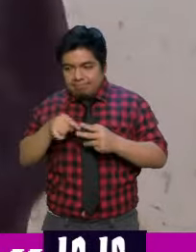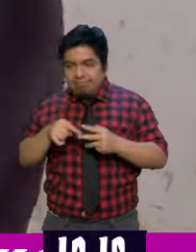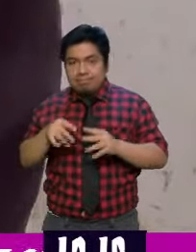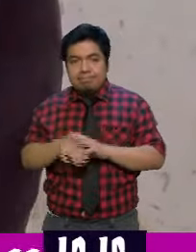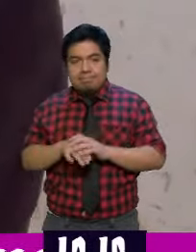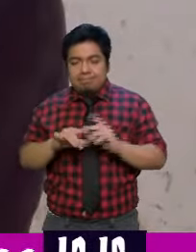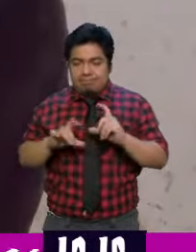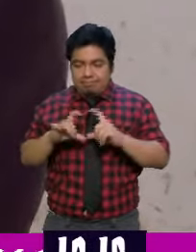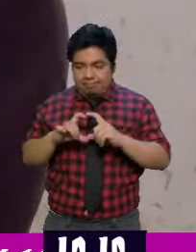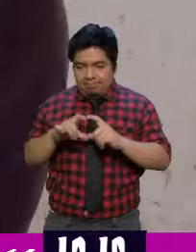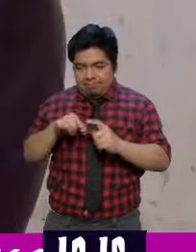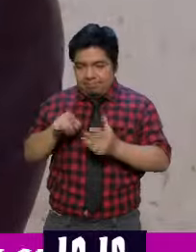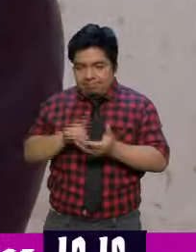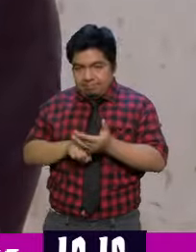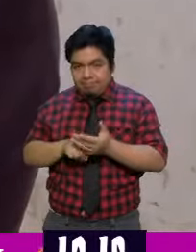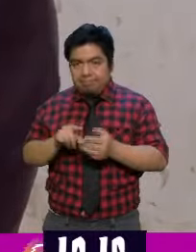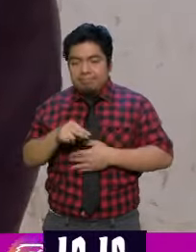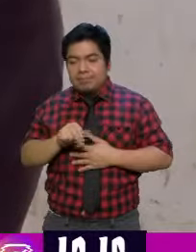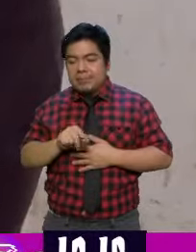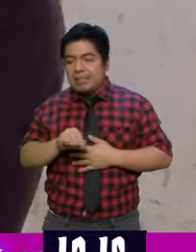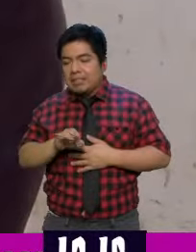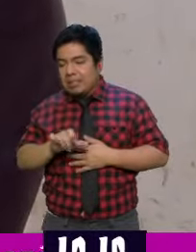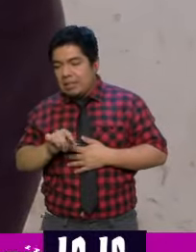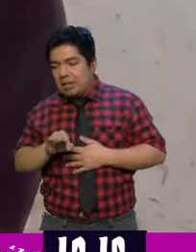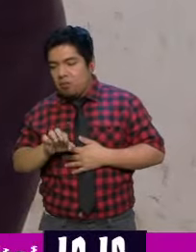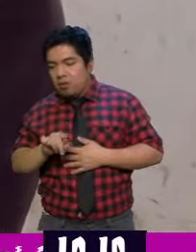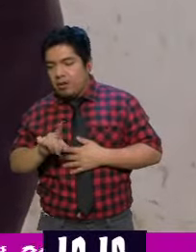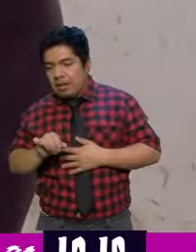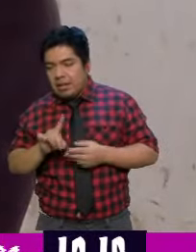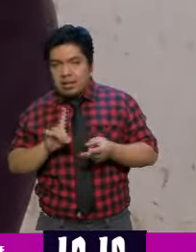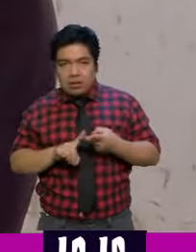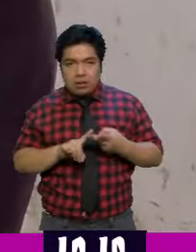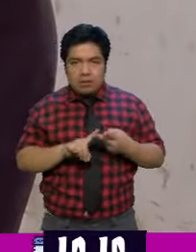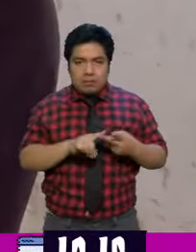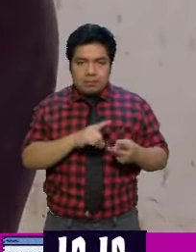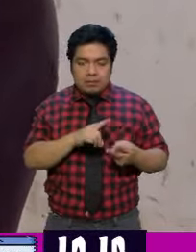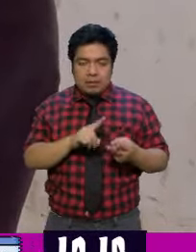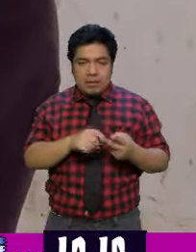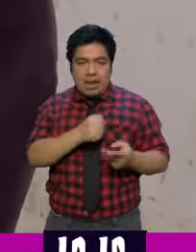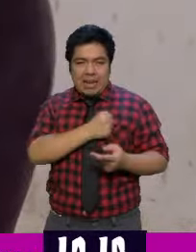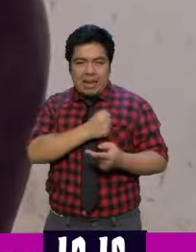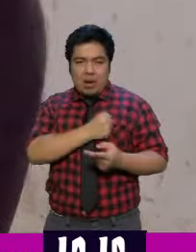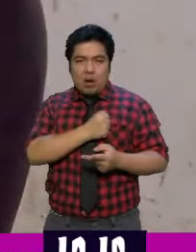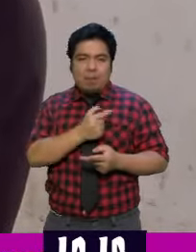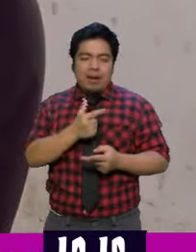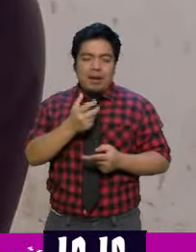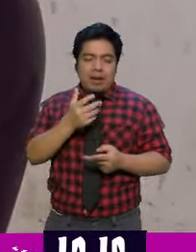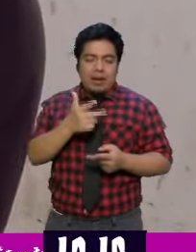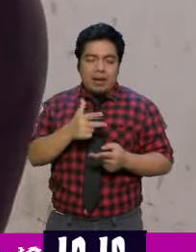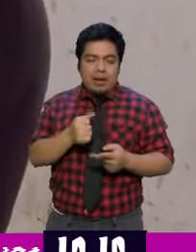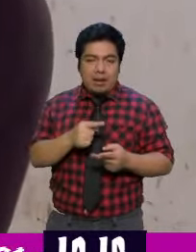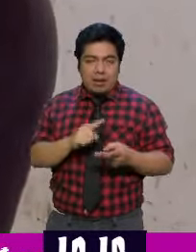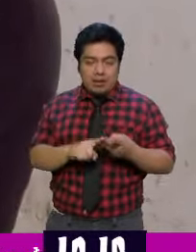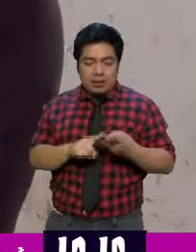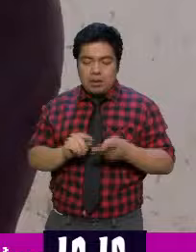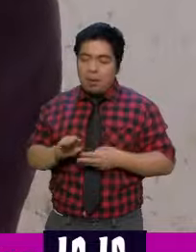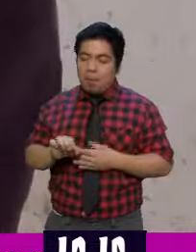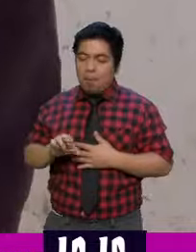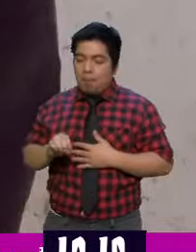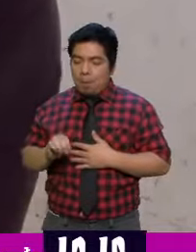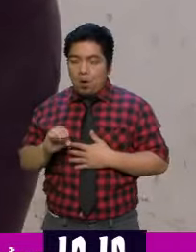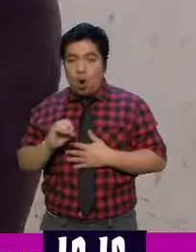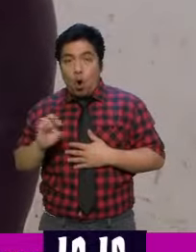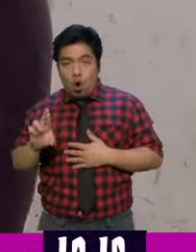disco. Con Natalia Lafourcade hicimos Golpes en el Corazón, un tema de Los Tigres. Con Bronco hicimos